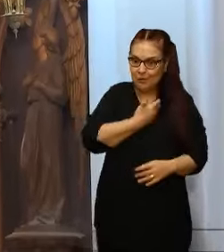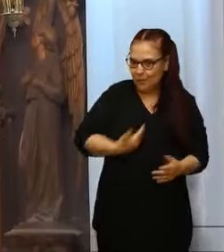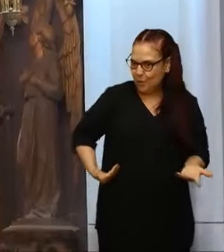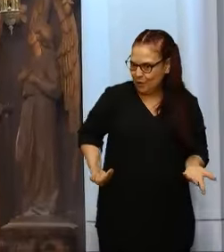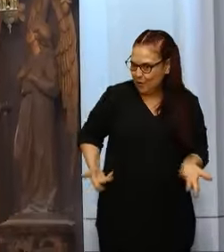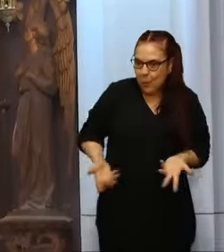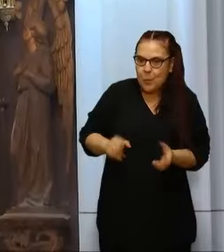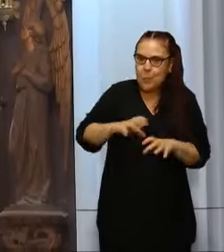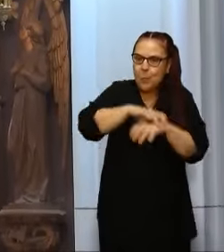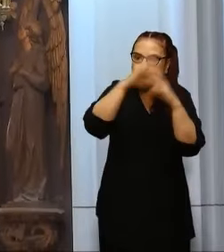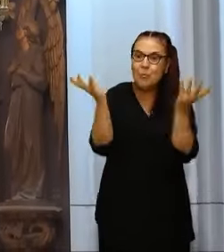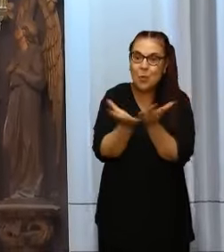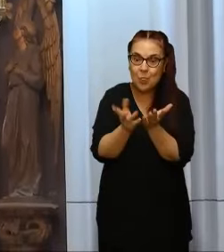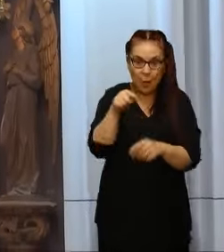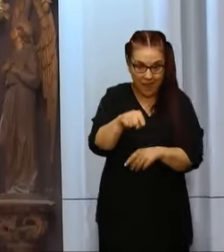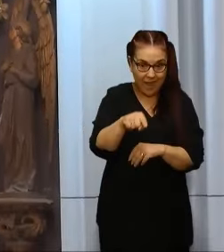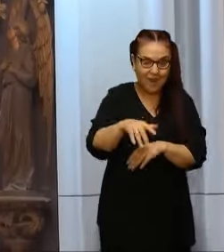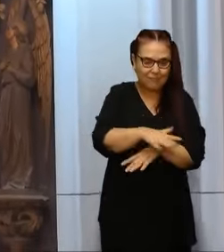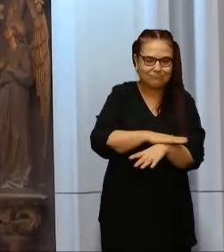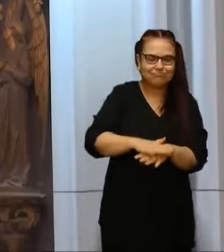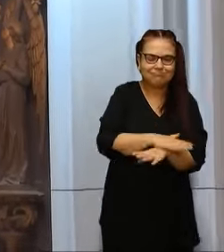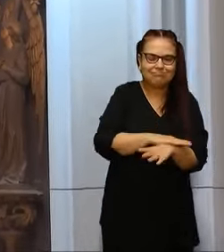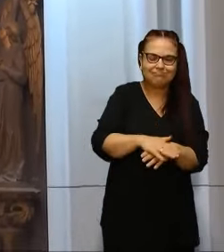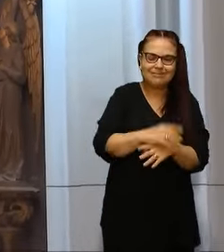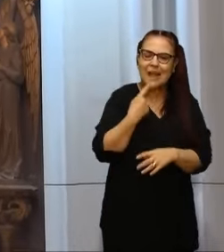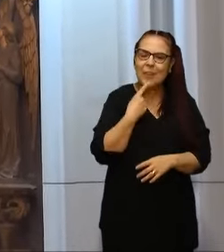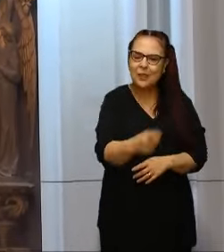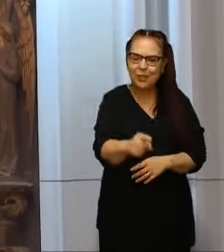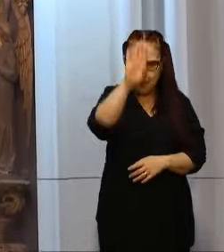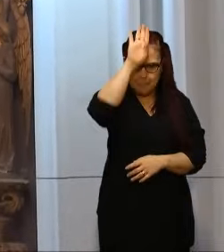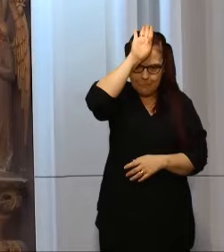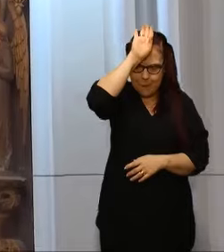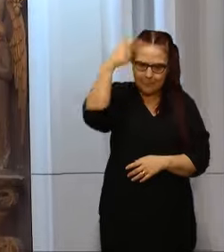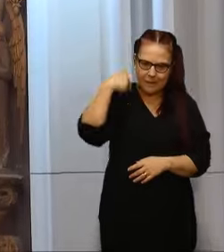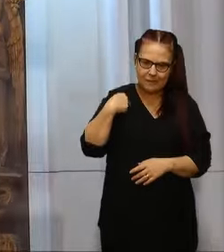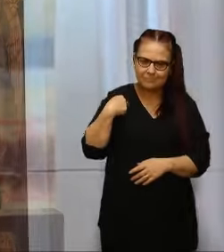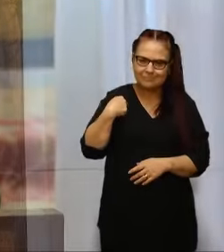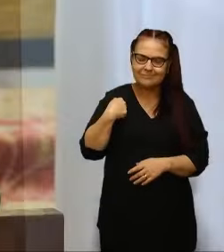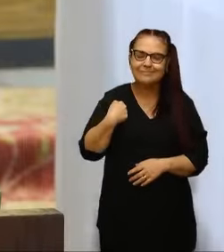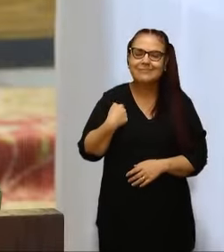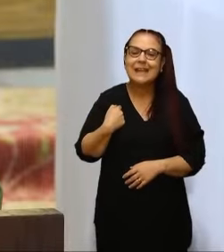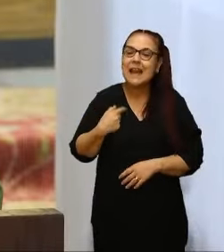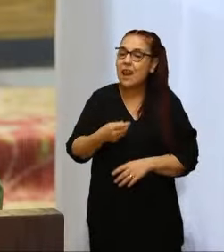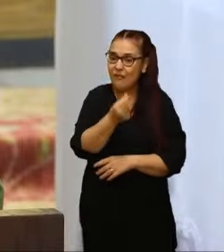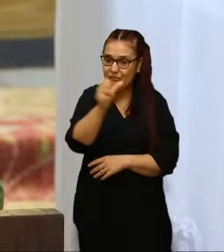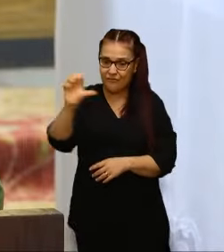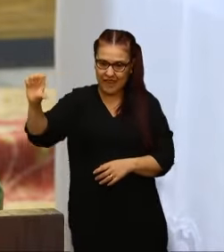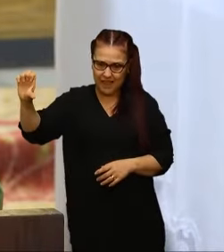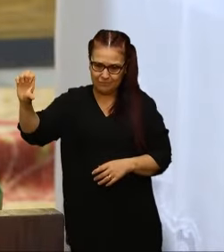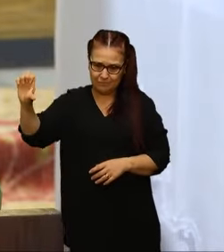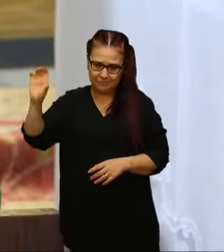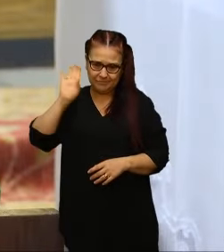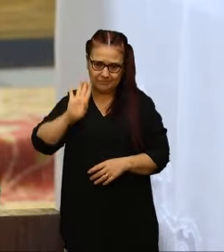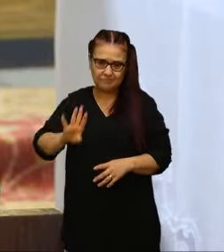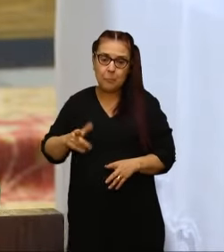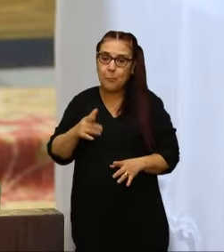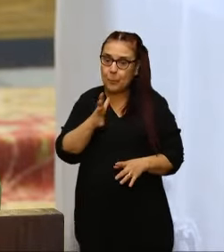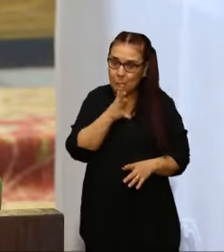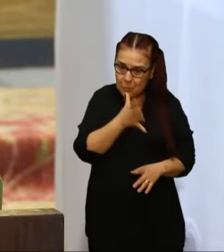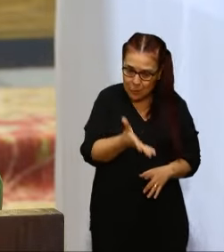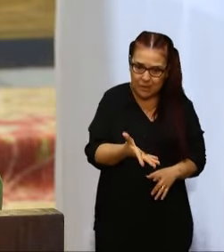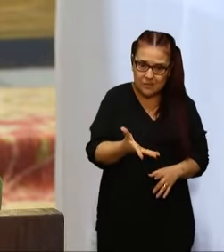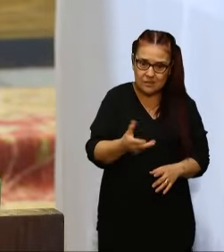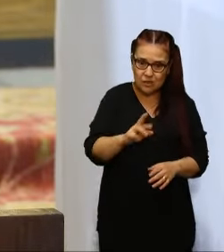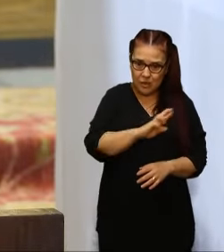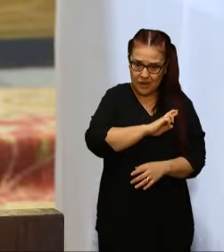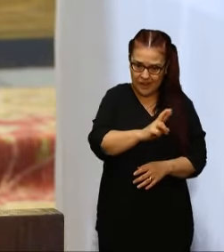gobierna. He aquí el corazón, decía el Papa, de la prueba final, la profanación de la fe. O sea, no es permitido hablar de